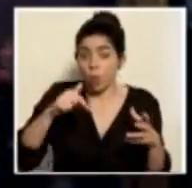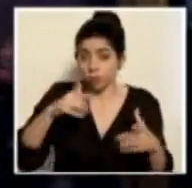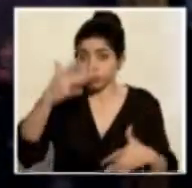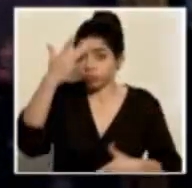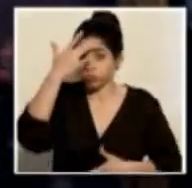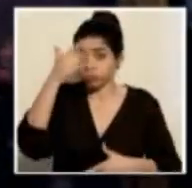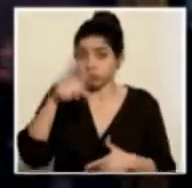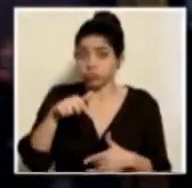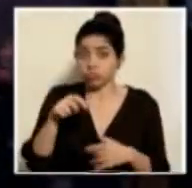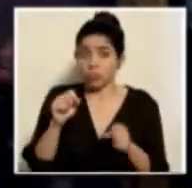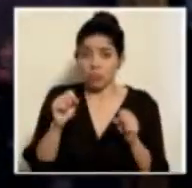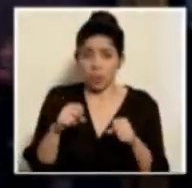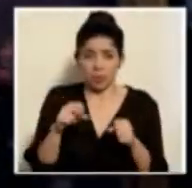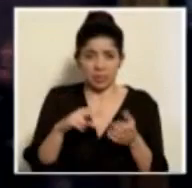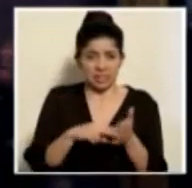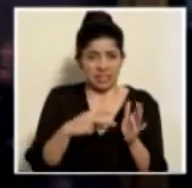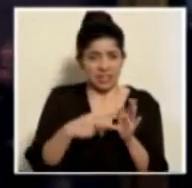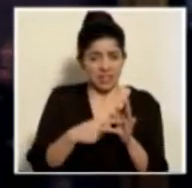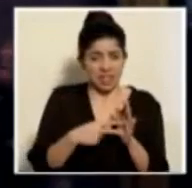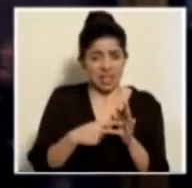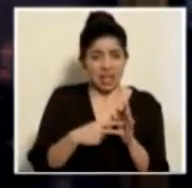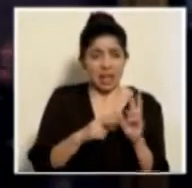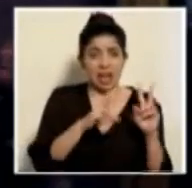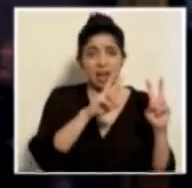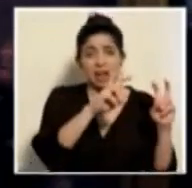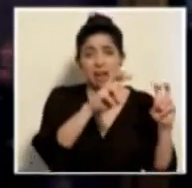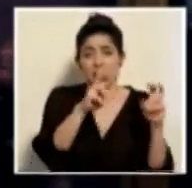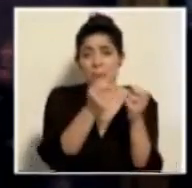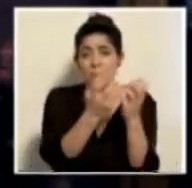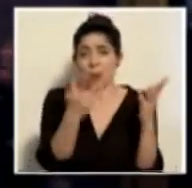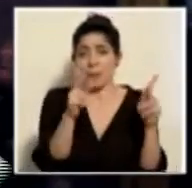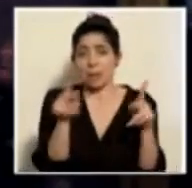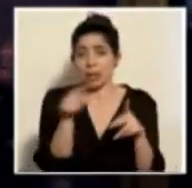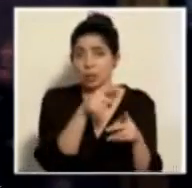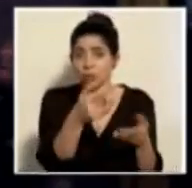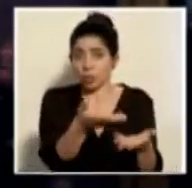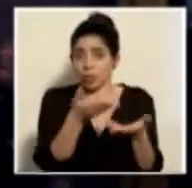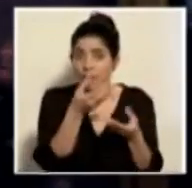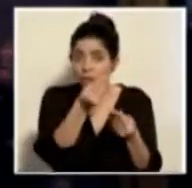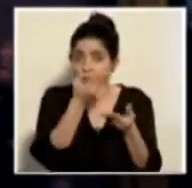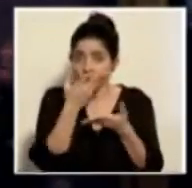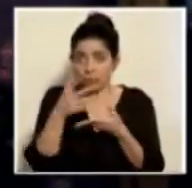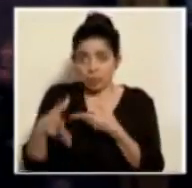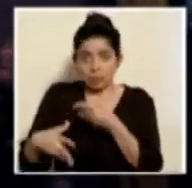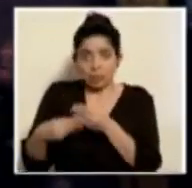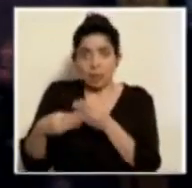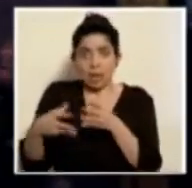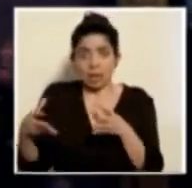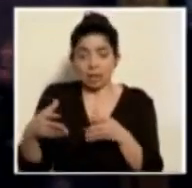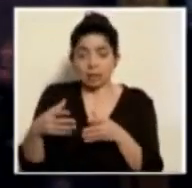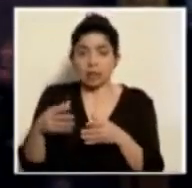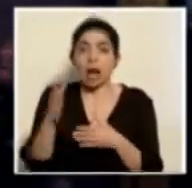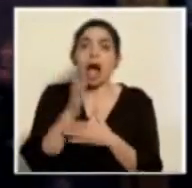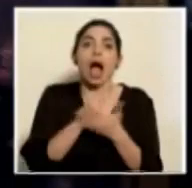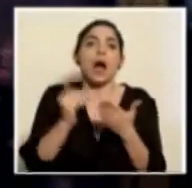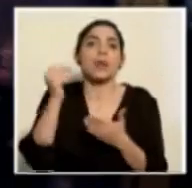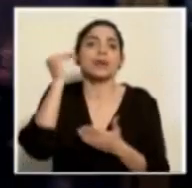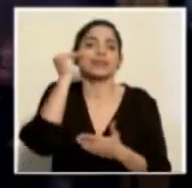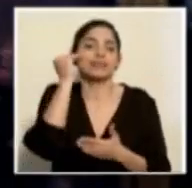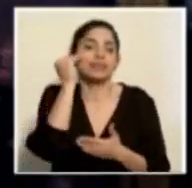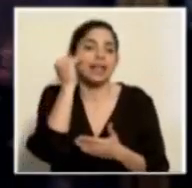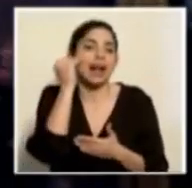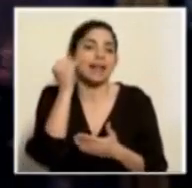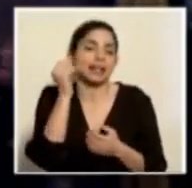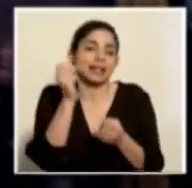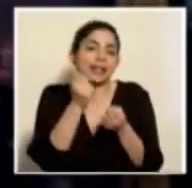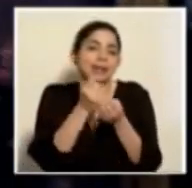se puede ver como reflejado el testeo masivo, cuánto peso tiene estos testeos masivos que están haciendo, aún sabiendo que no pueden